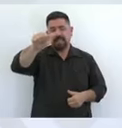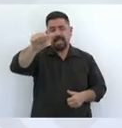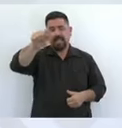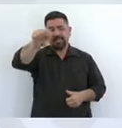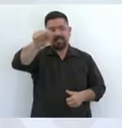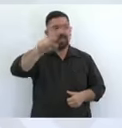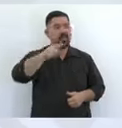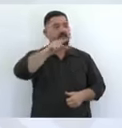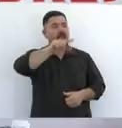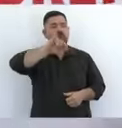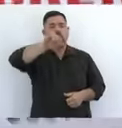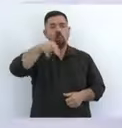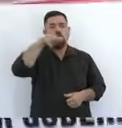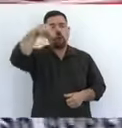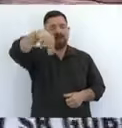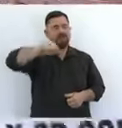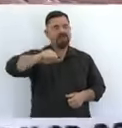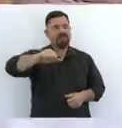de Botón Falcón.